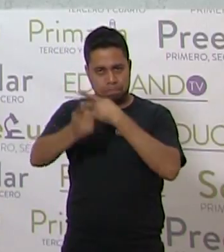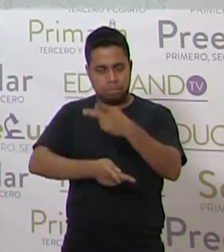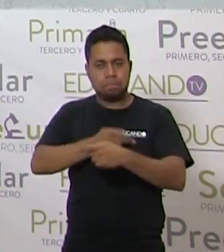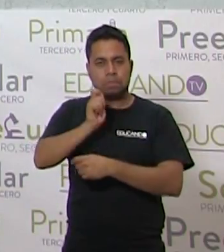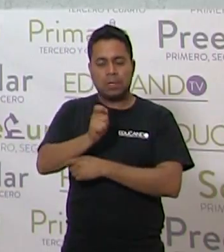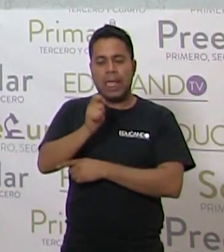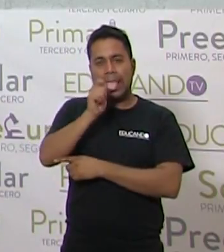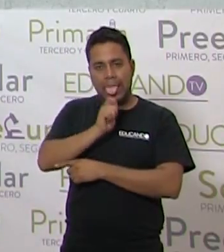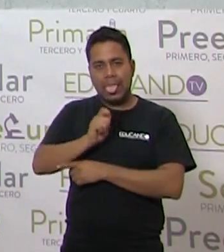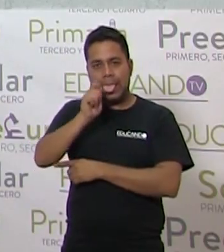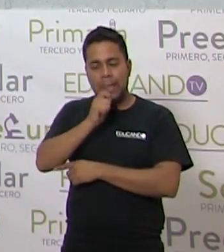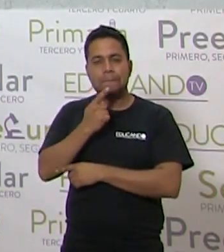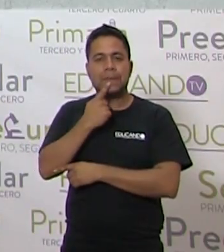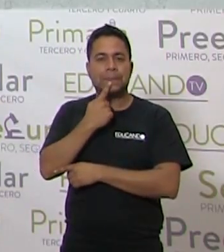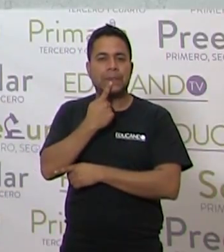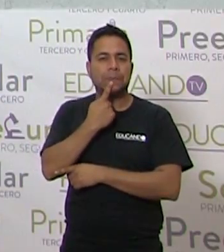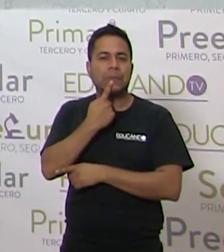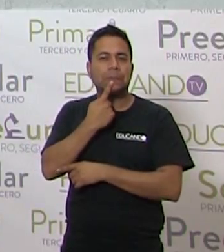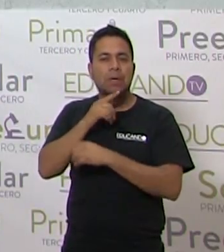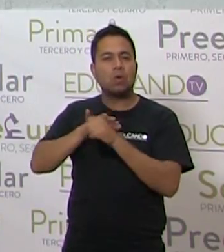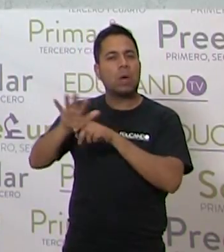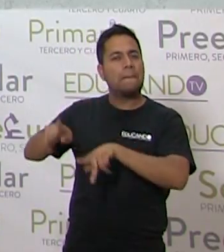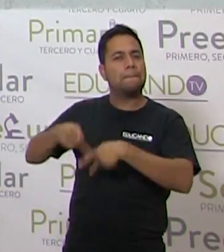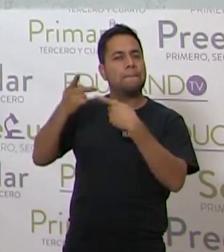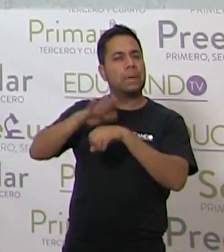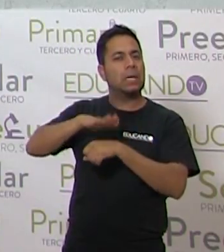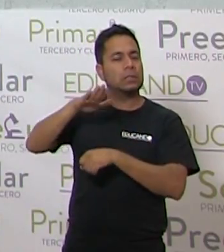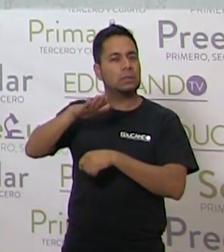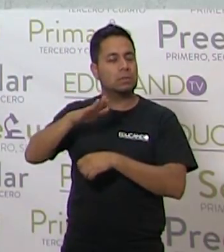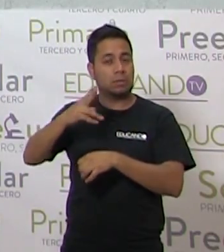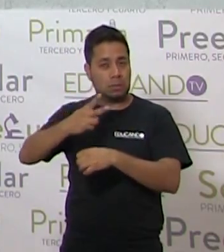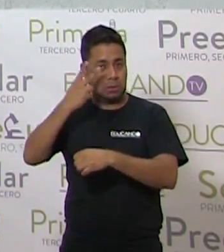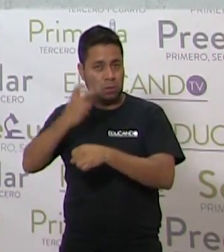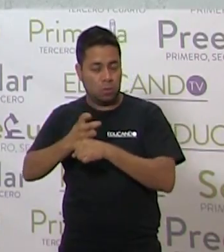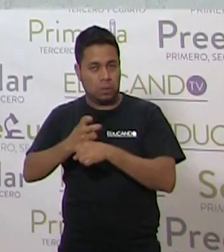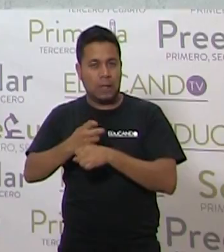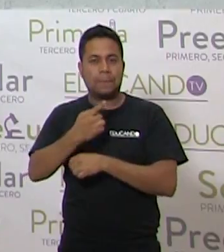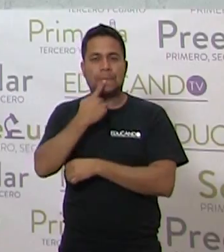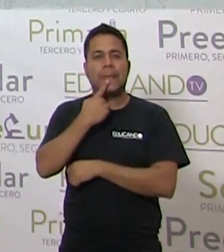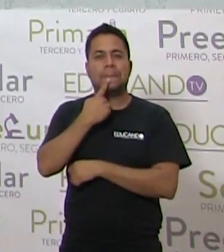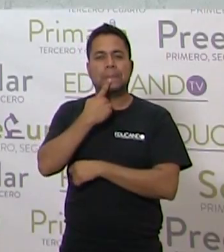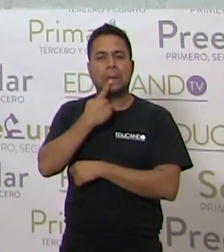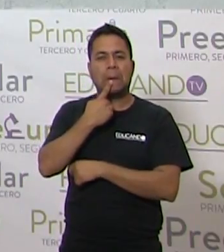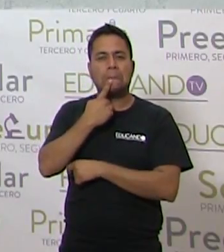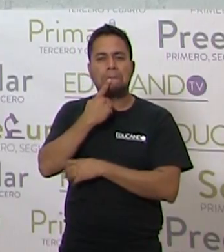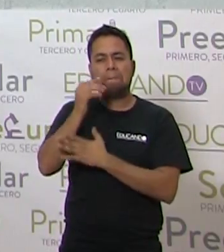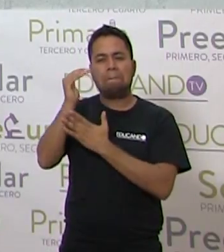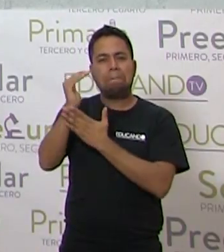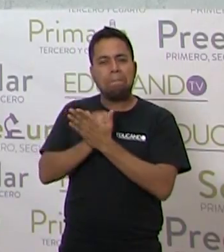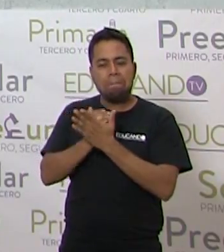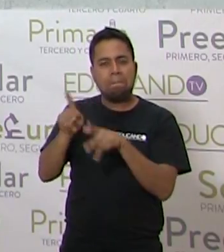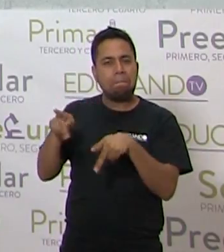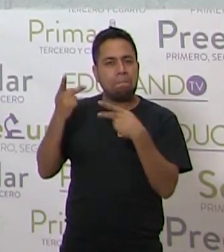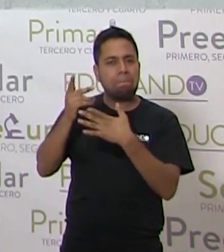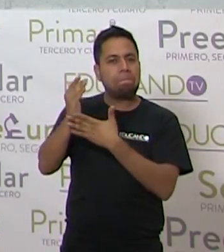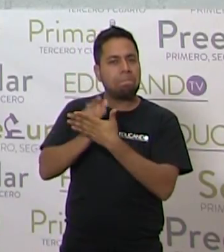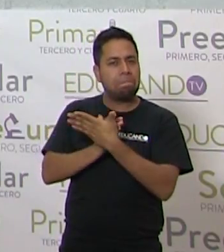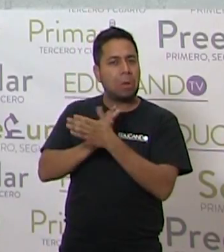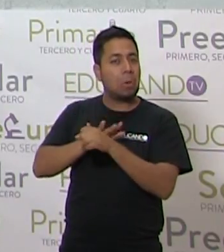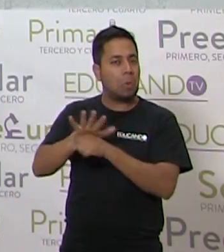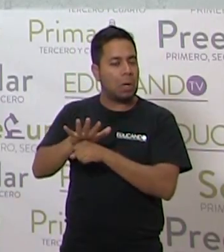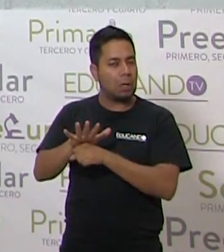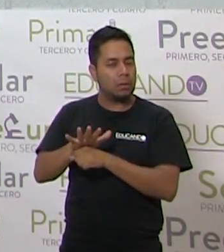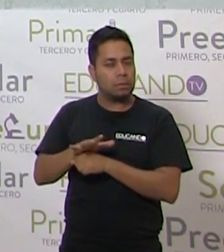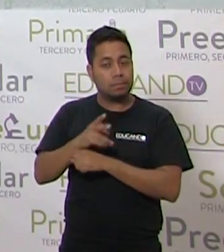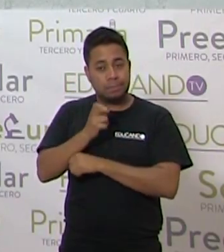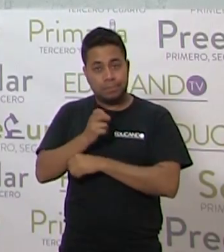qué sabor es el que más se vendió segunda pregunta qué sabor es el que menos se vendió esas